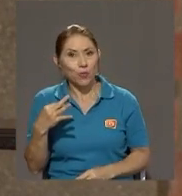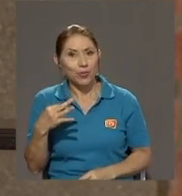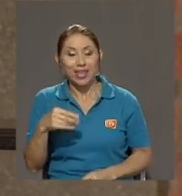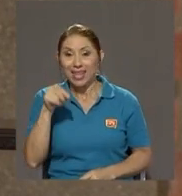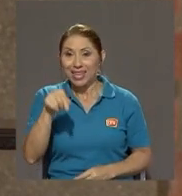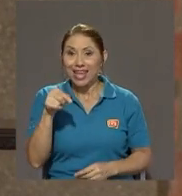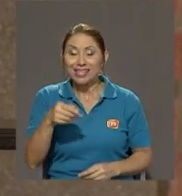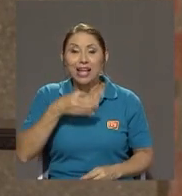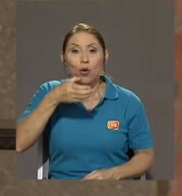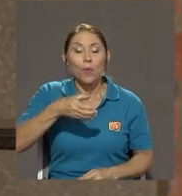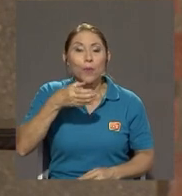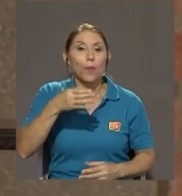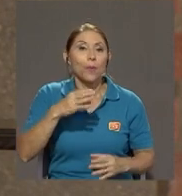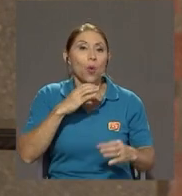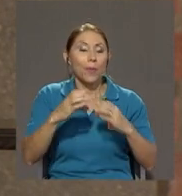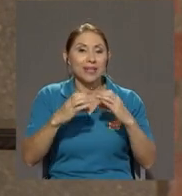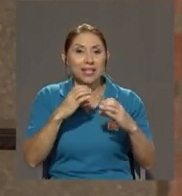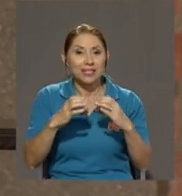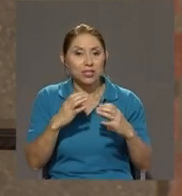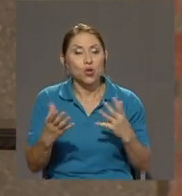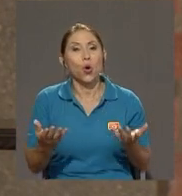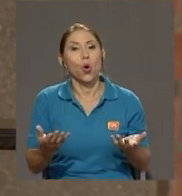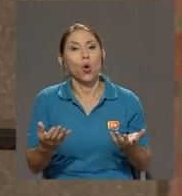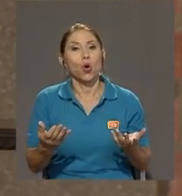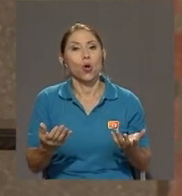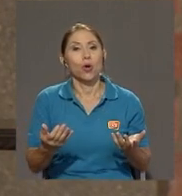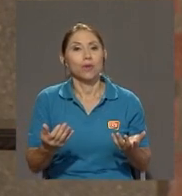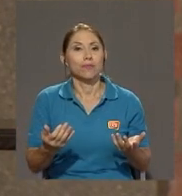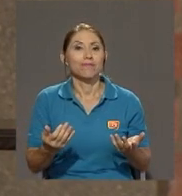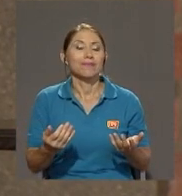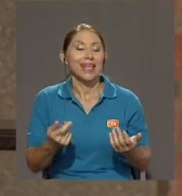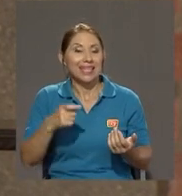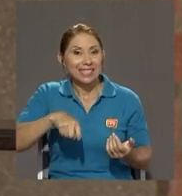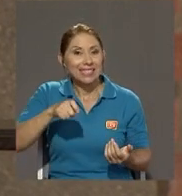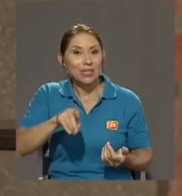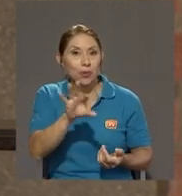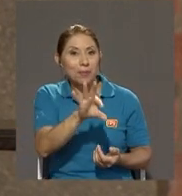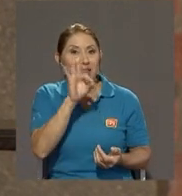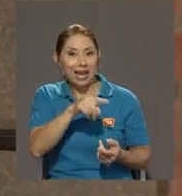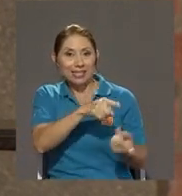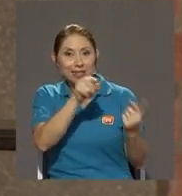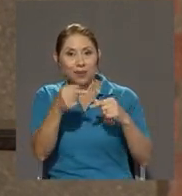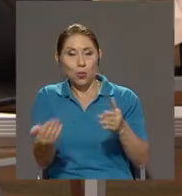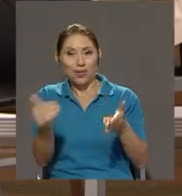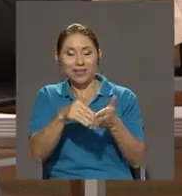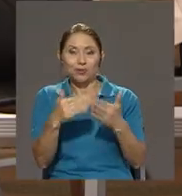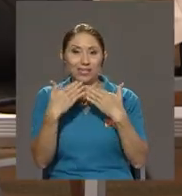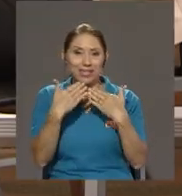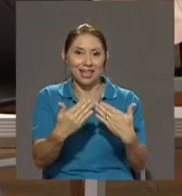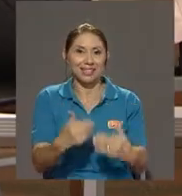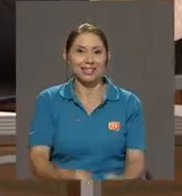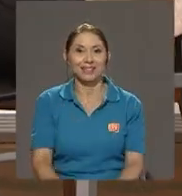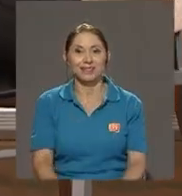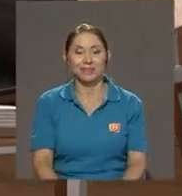esta conversación de que debo invitarlas de nuevo. Muchas gracias.